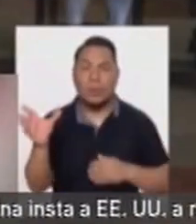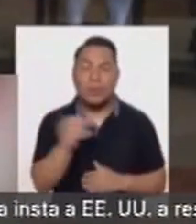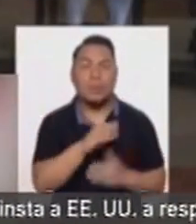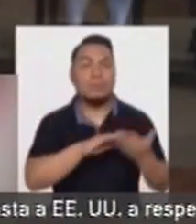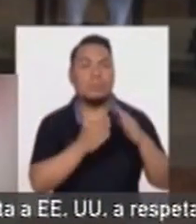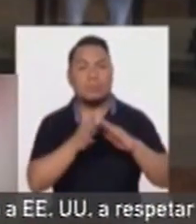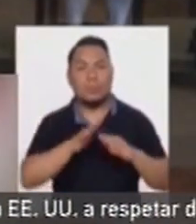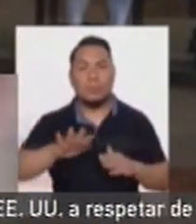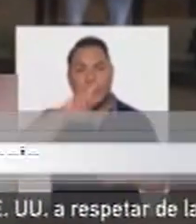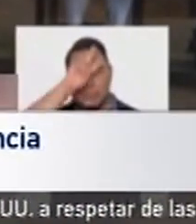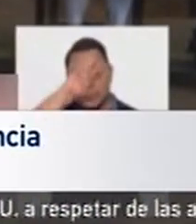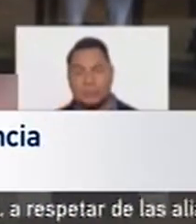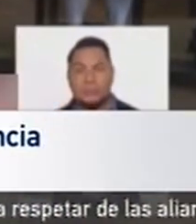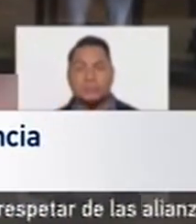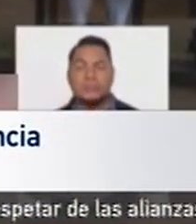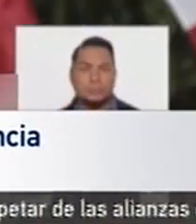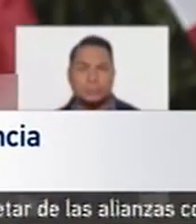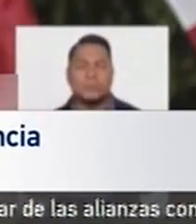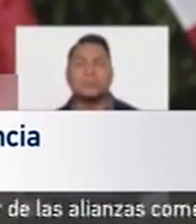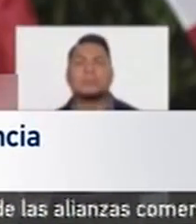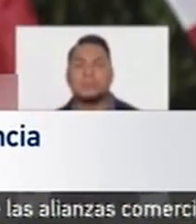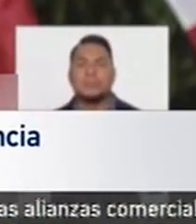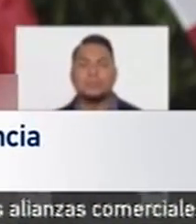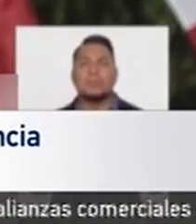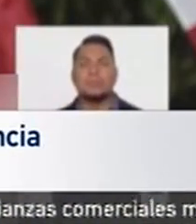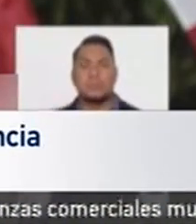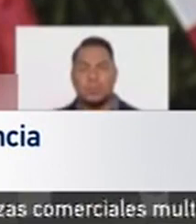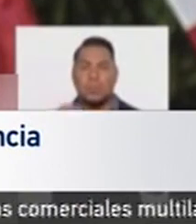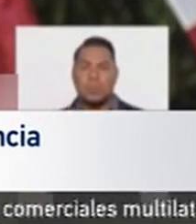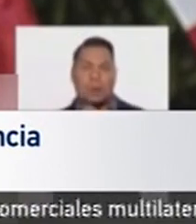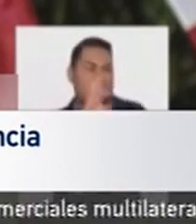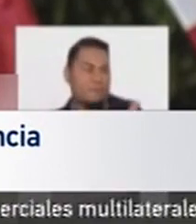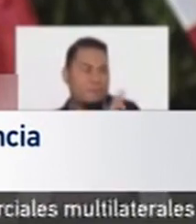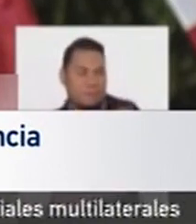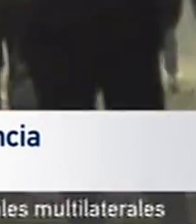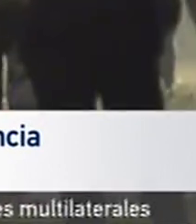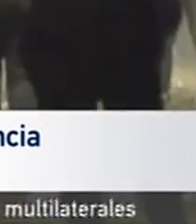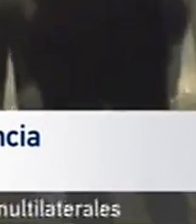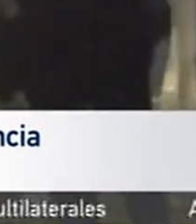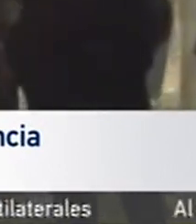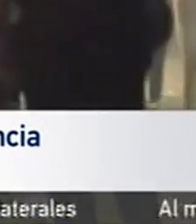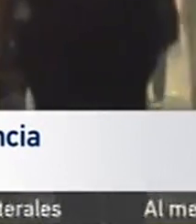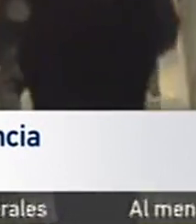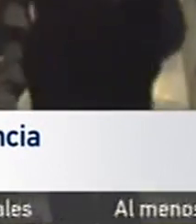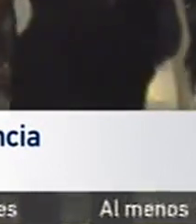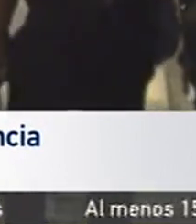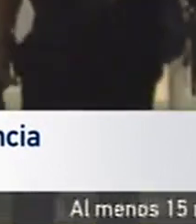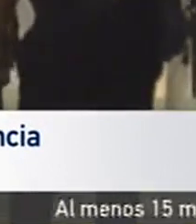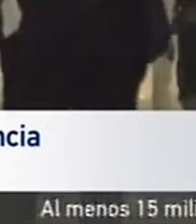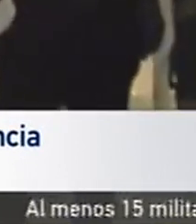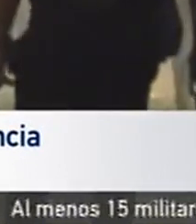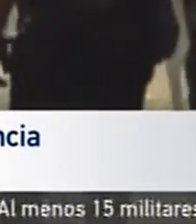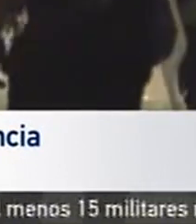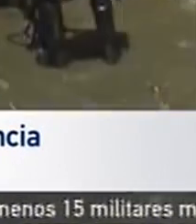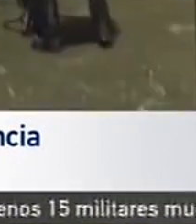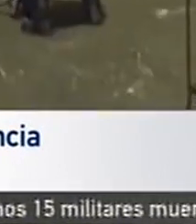El mensaje de Boluarte se produjo después de que miles de manifestantes en Perú, muchos de ellos procedentes del sur del país, se concentraran en Lima indignados por el creciente número de muertos desde